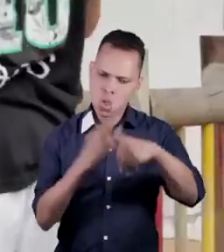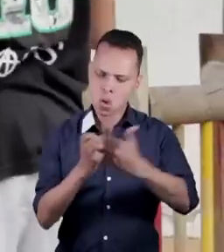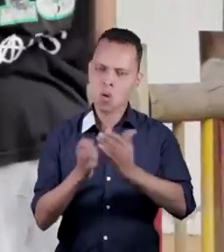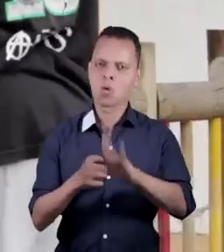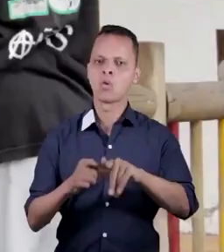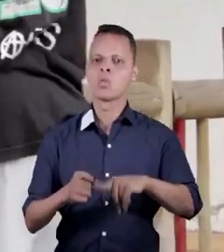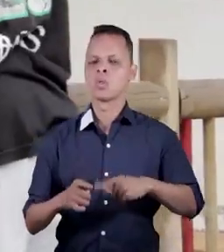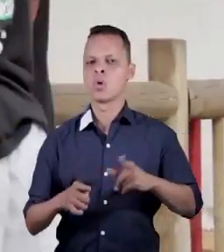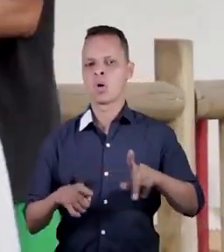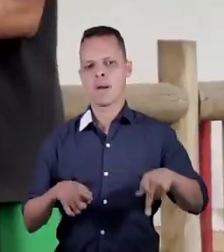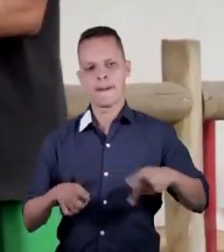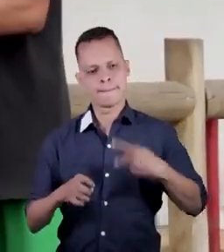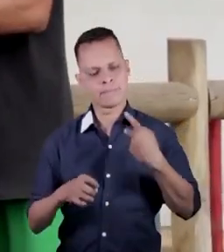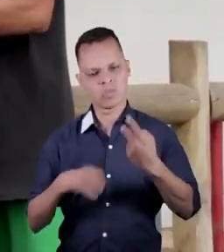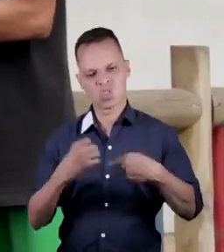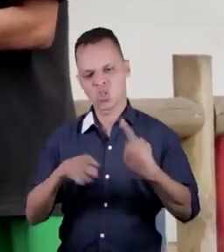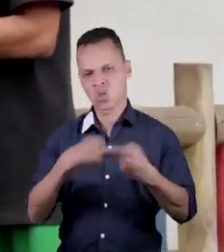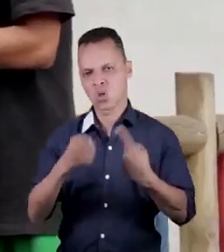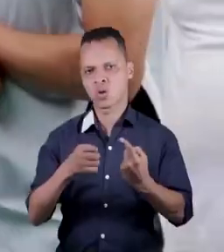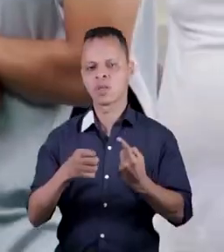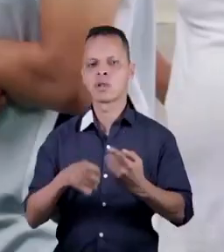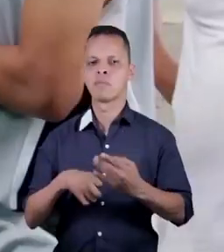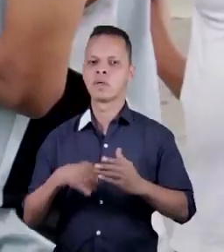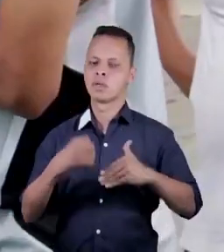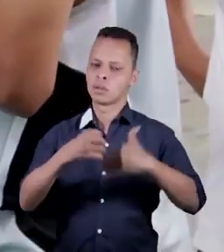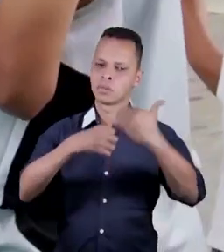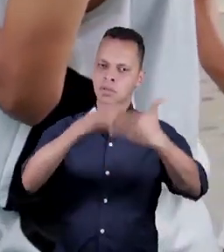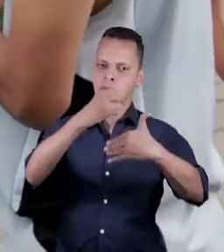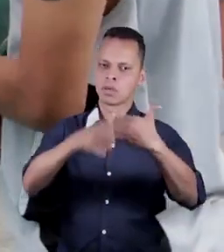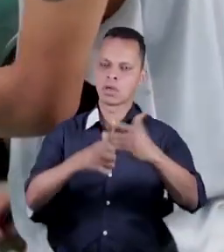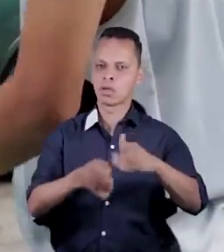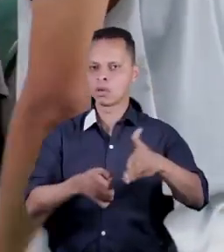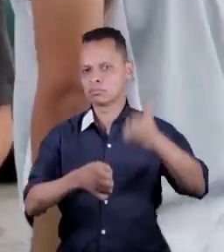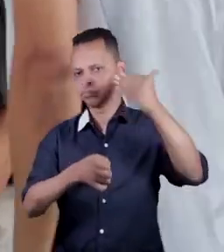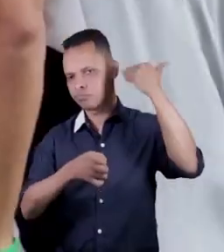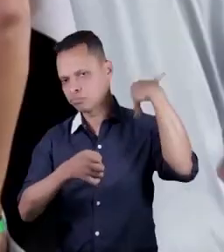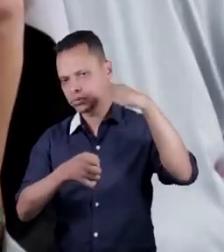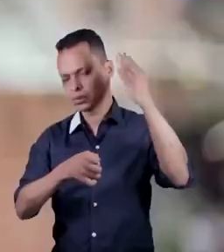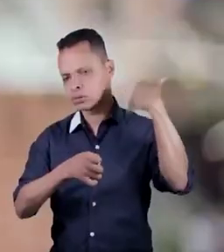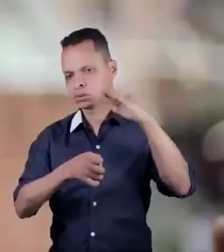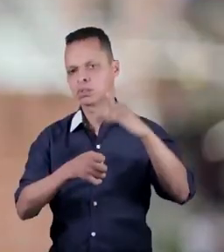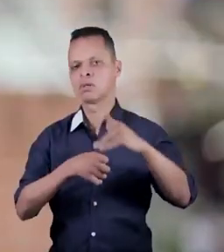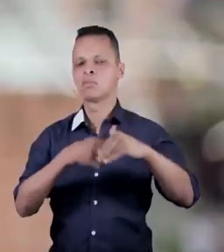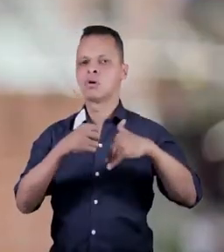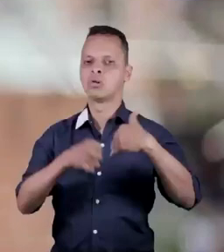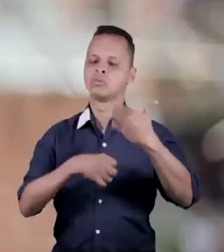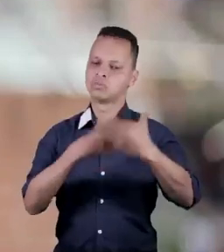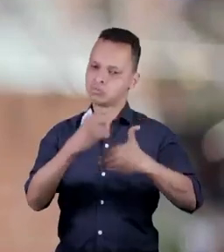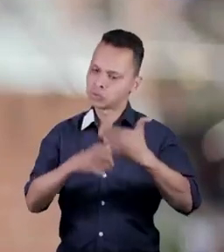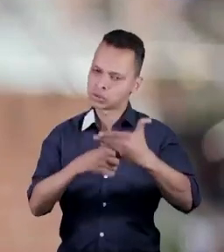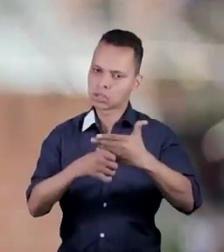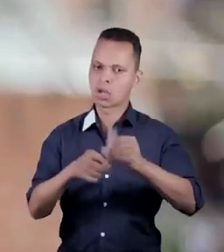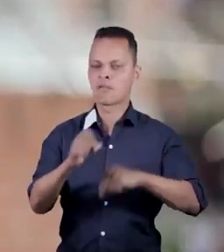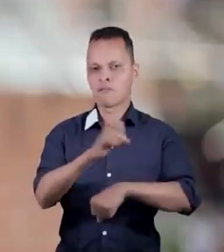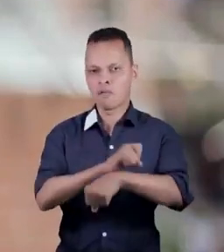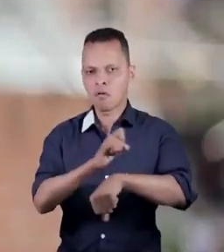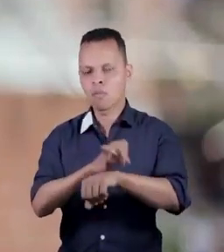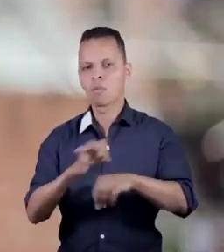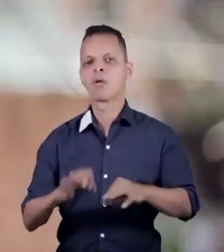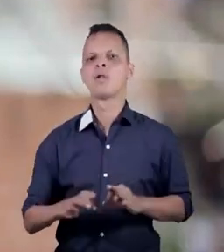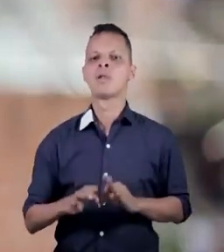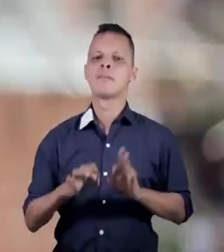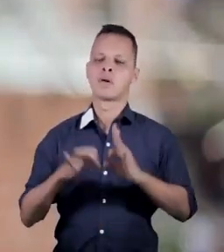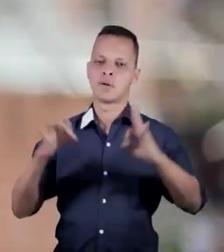de situaciones que se han se han dado a medida que va pasando el tiempo y ya medida que el fútbol se